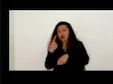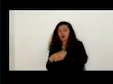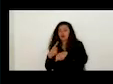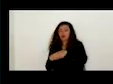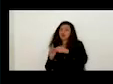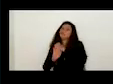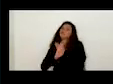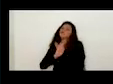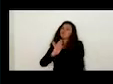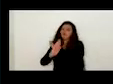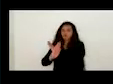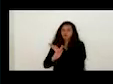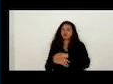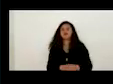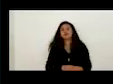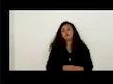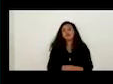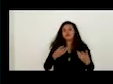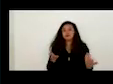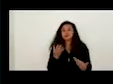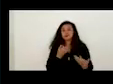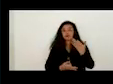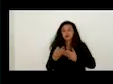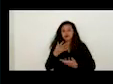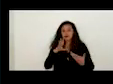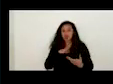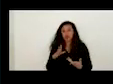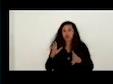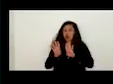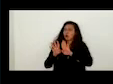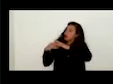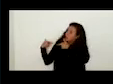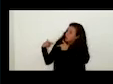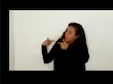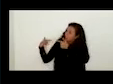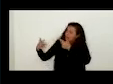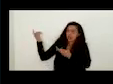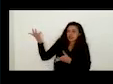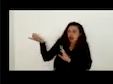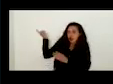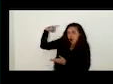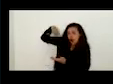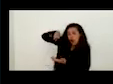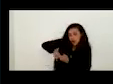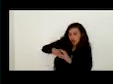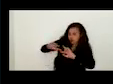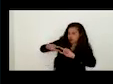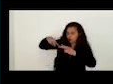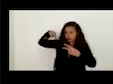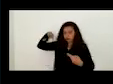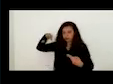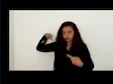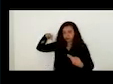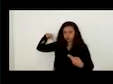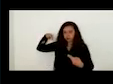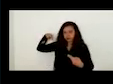enfermedades. Todos podemos tener genéticamente o de forma hereditaria